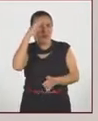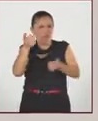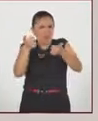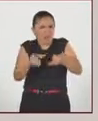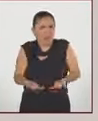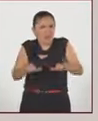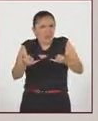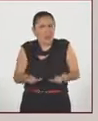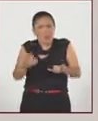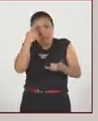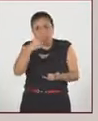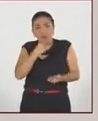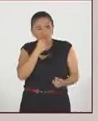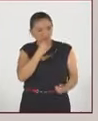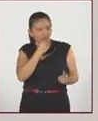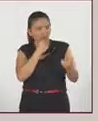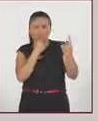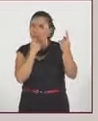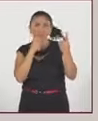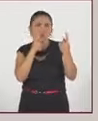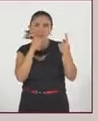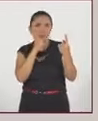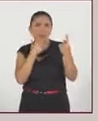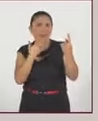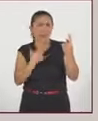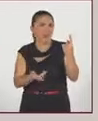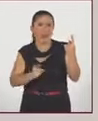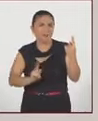desarrollo de un alumno o de cualquier persona, ¿no?